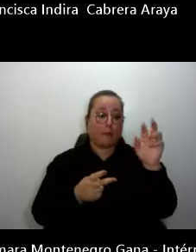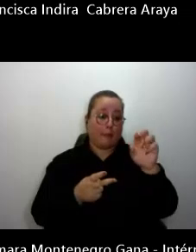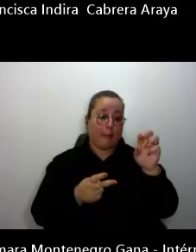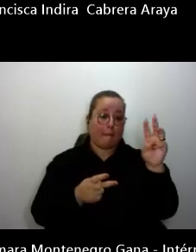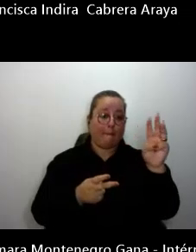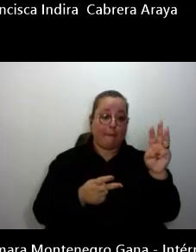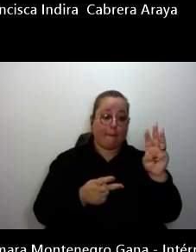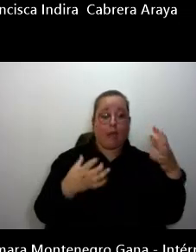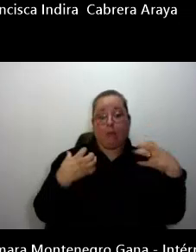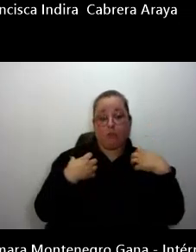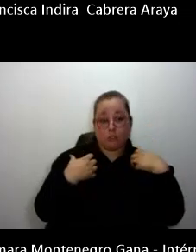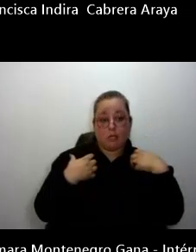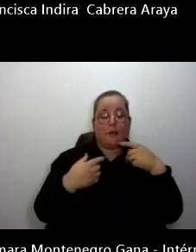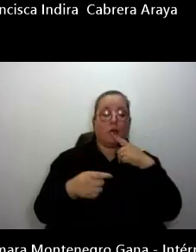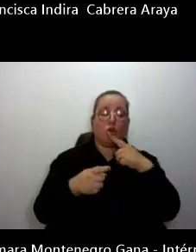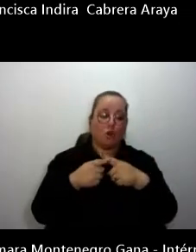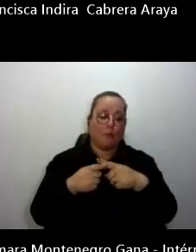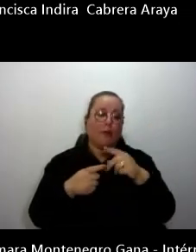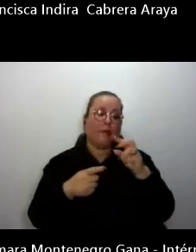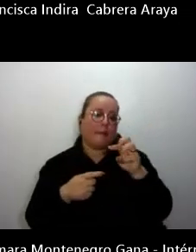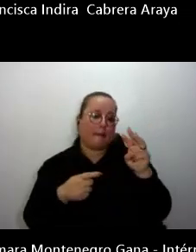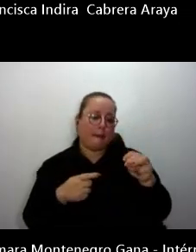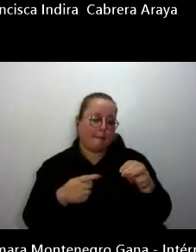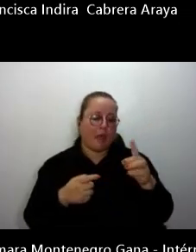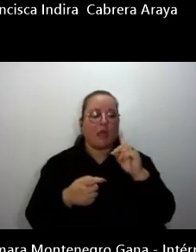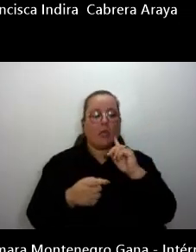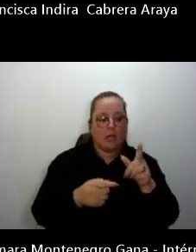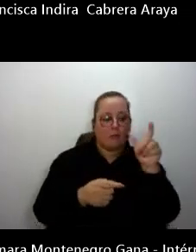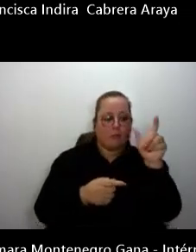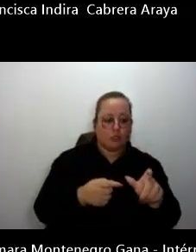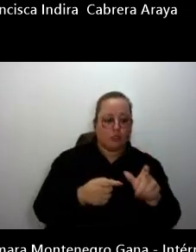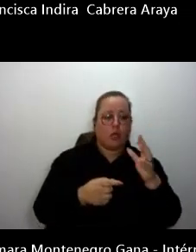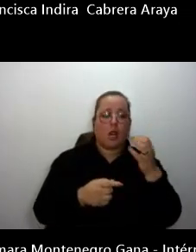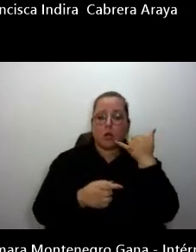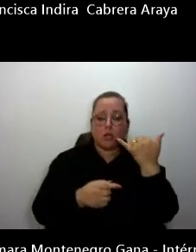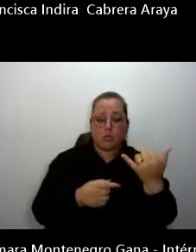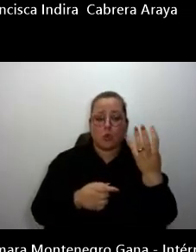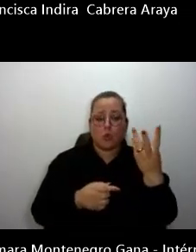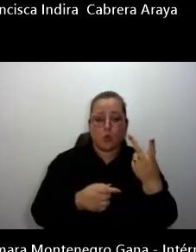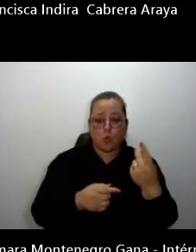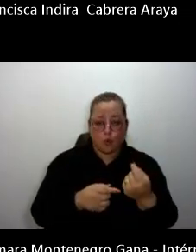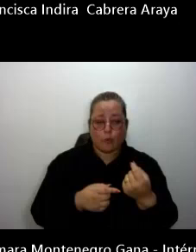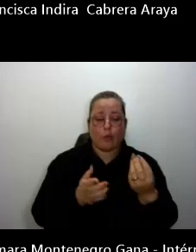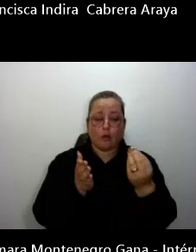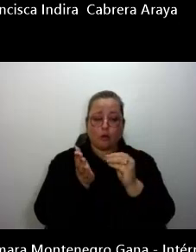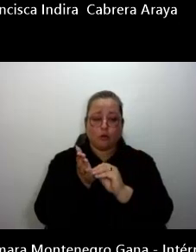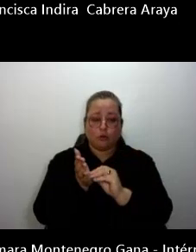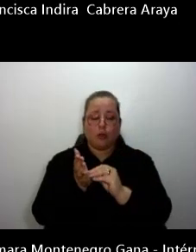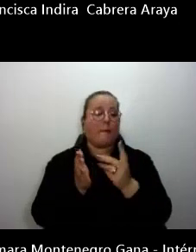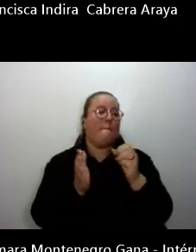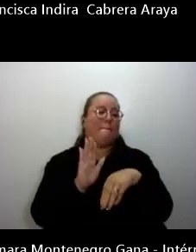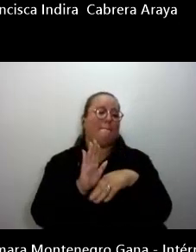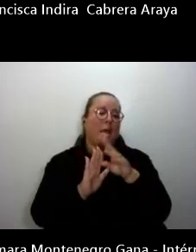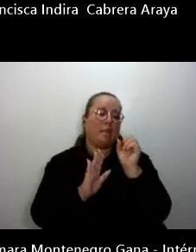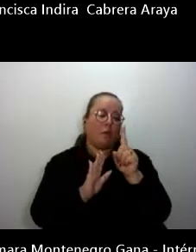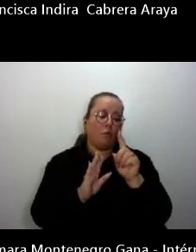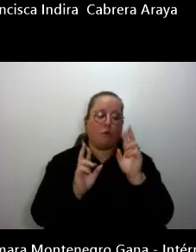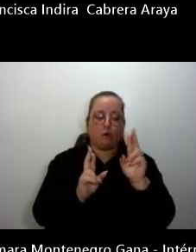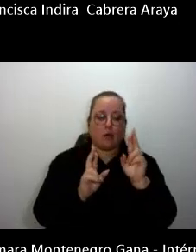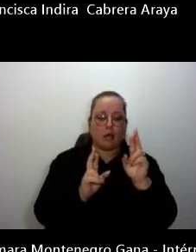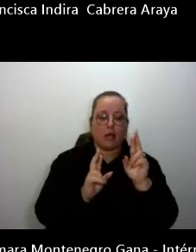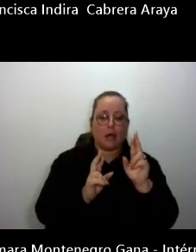apoderado, nombre, el parentesco, el teléfono, importante establecer ahí más de un número de teléfono, ojalá que sean,